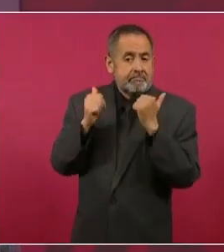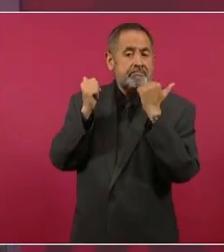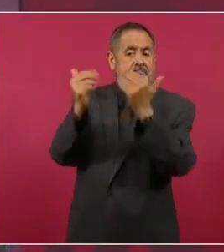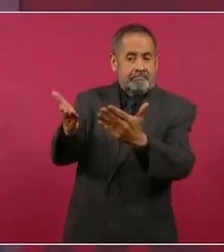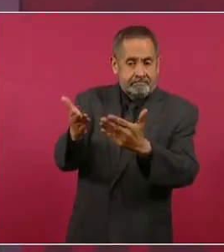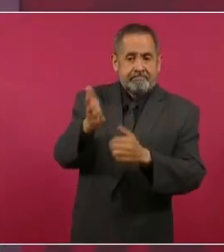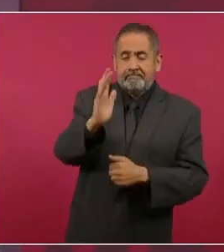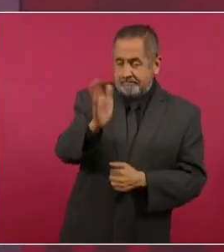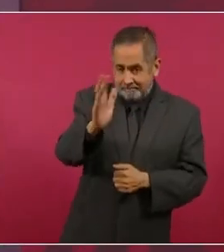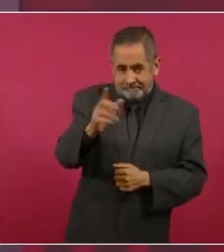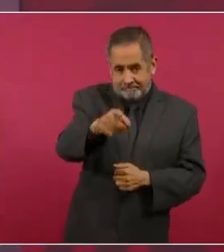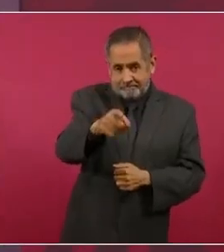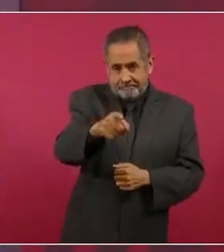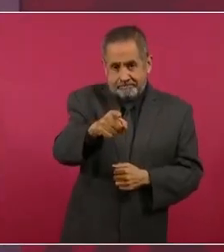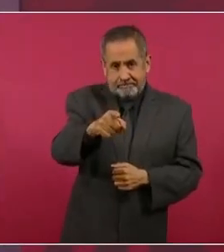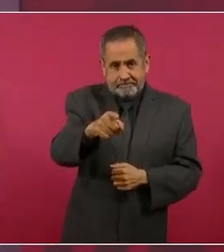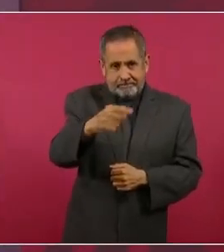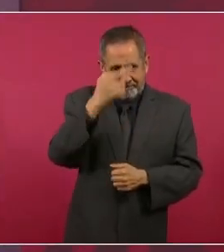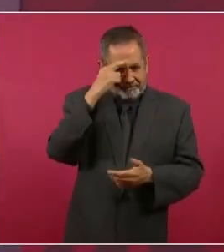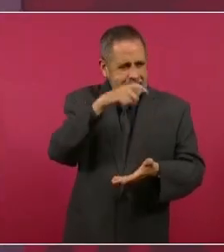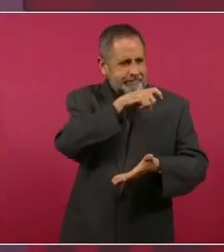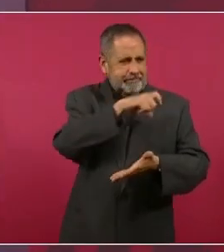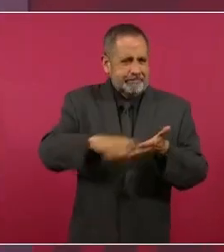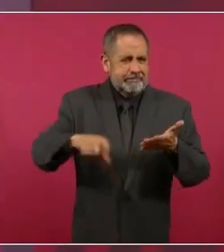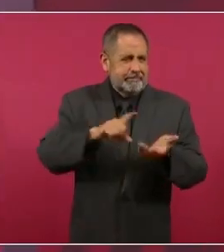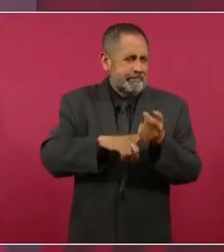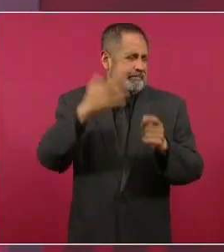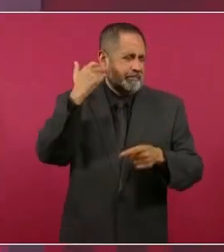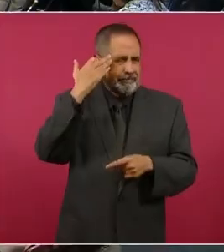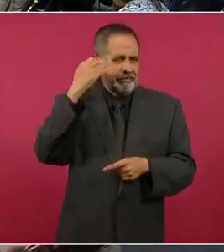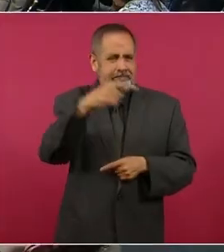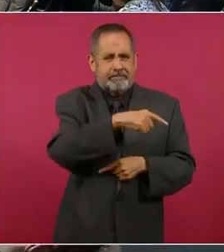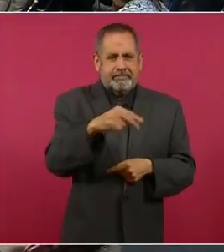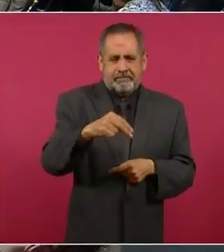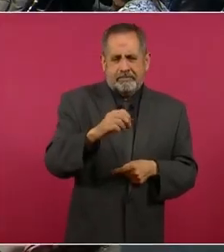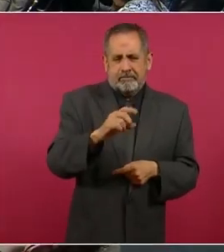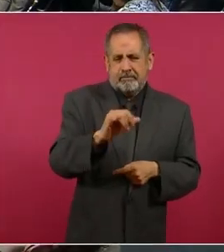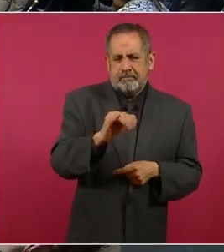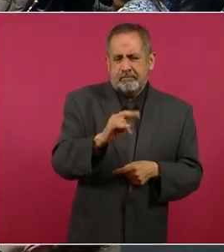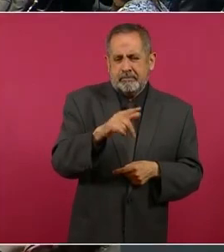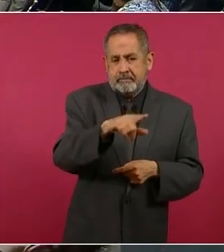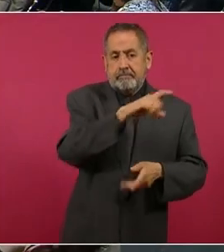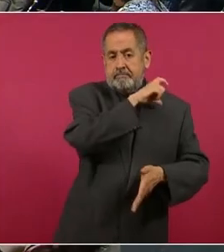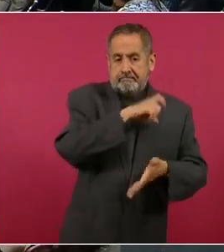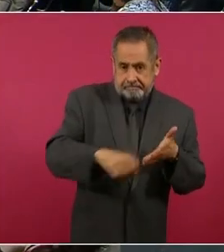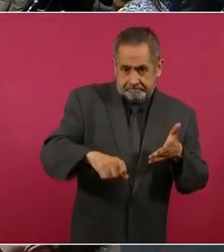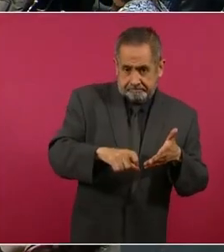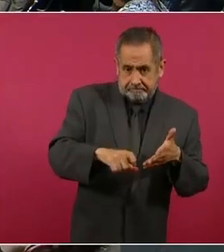que se compró en la época neoliberal.